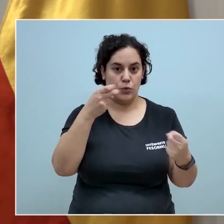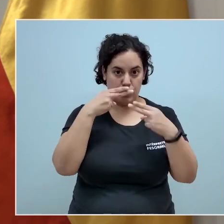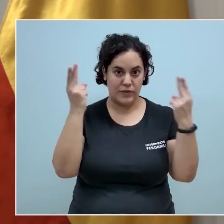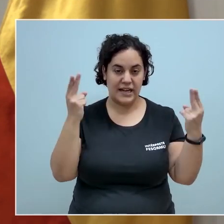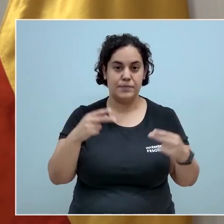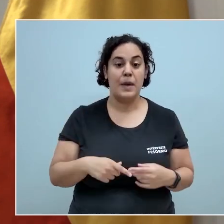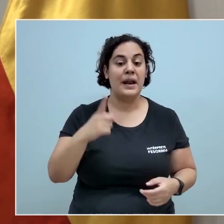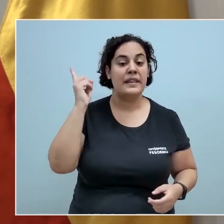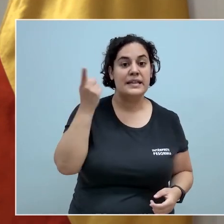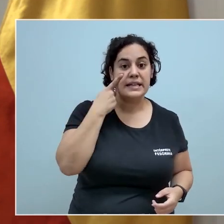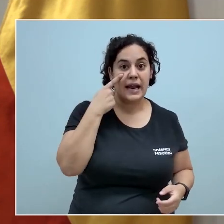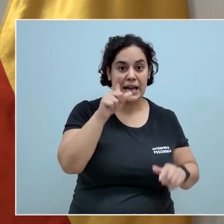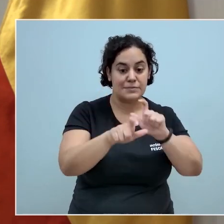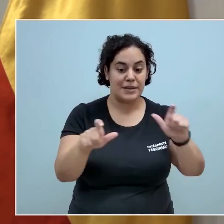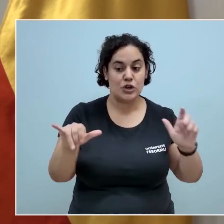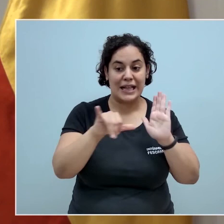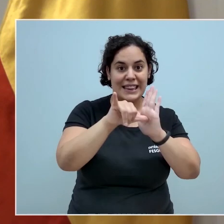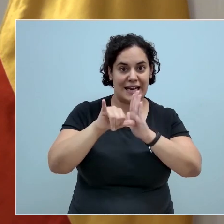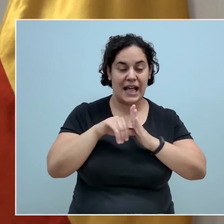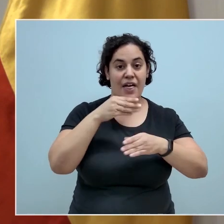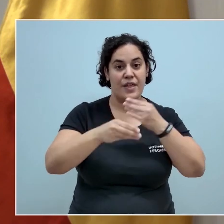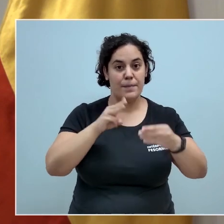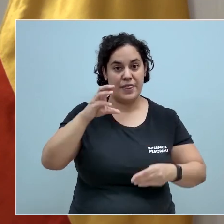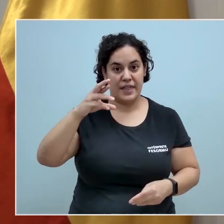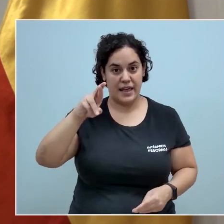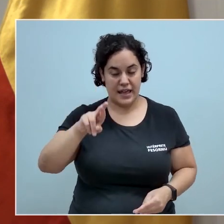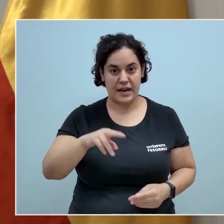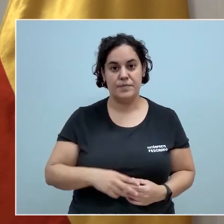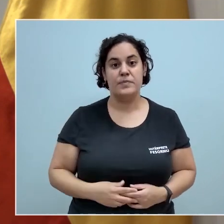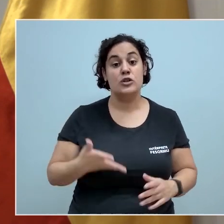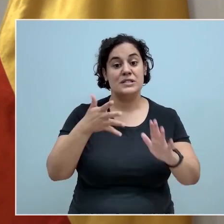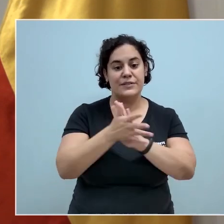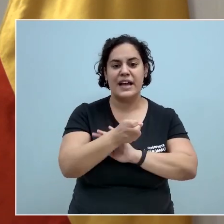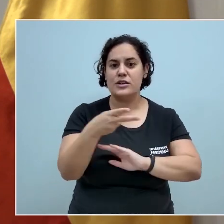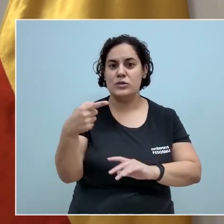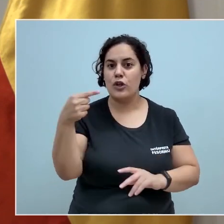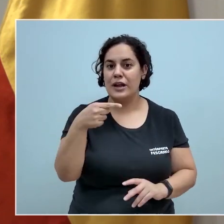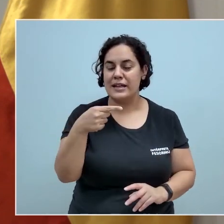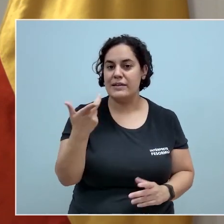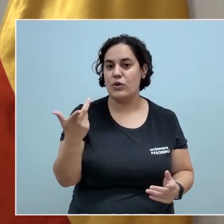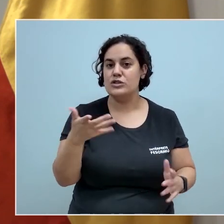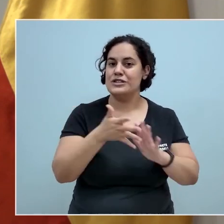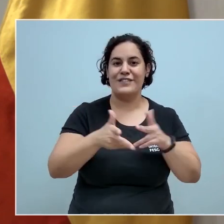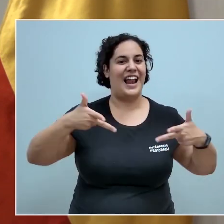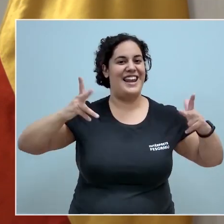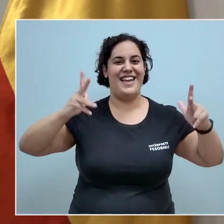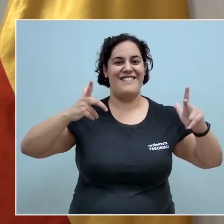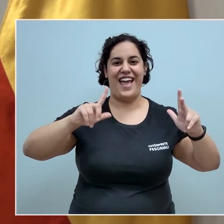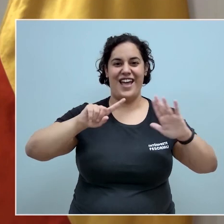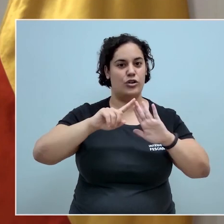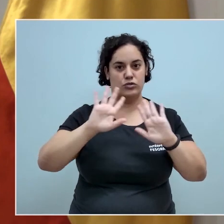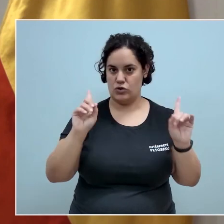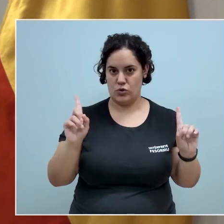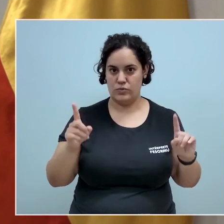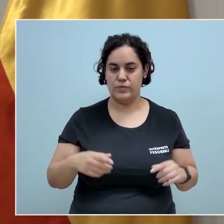para ponerlos en cuarentena lo antes posible, hacer PCR, pero eso no implica que la PCR negativa es libertad absoluta. Ya estamos siguiendo